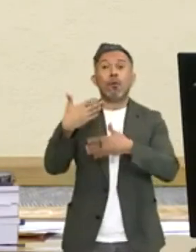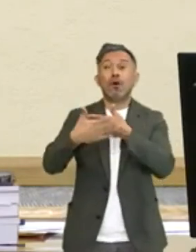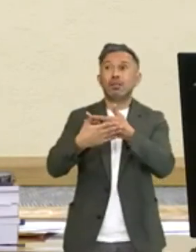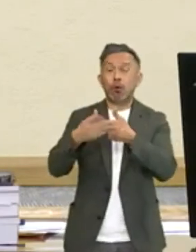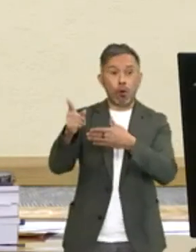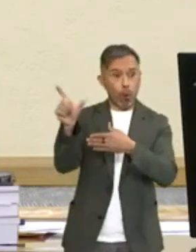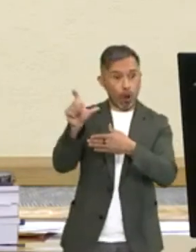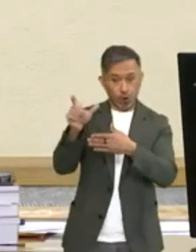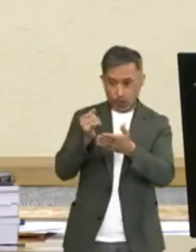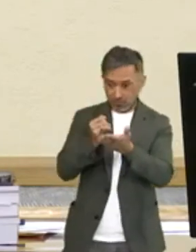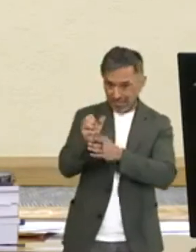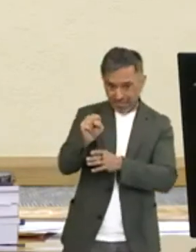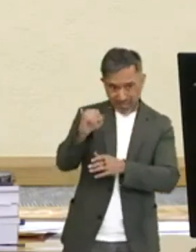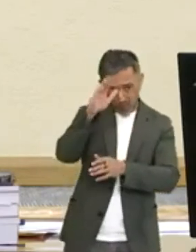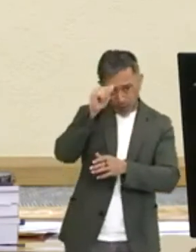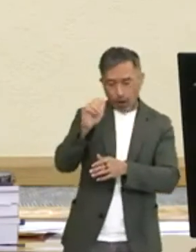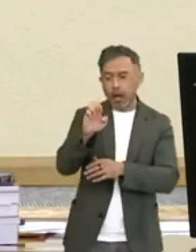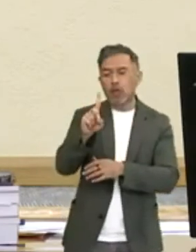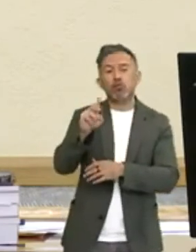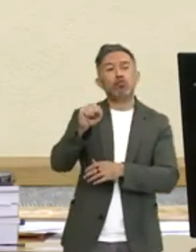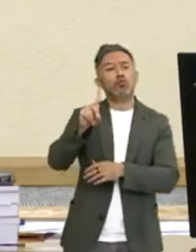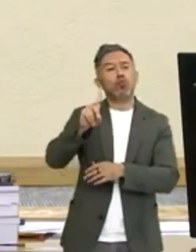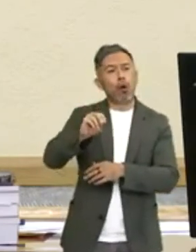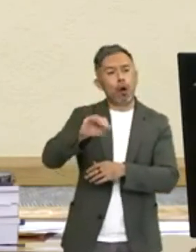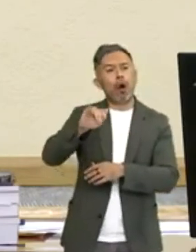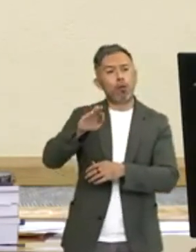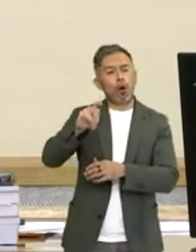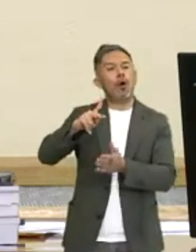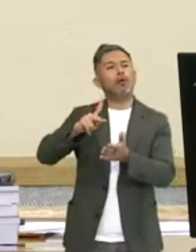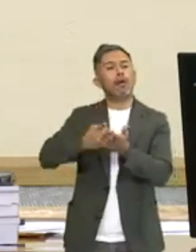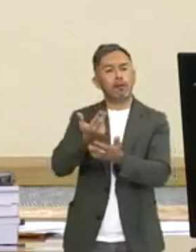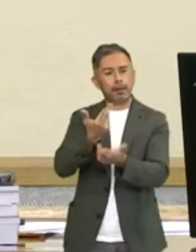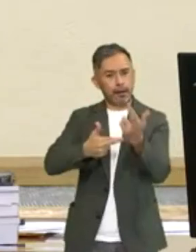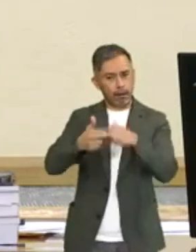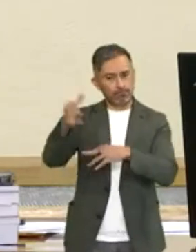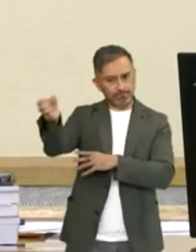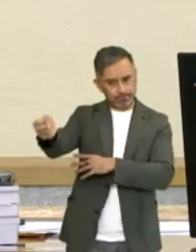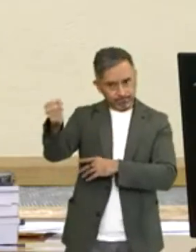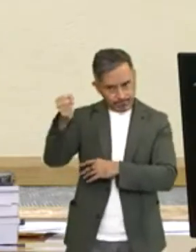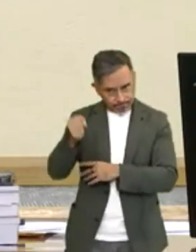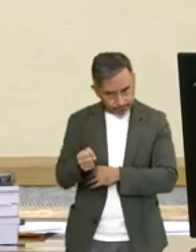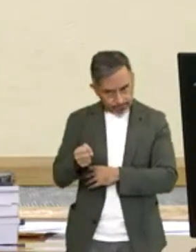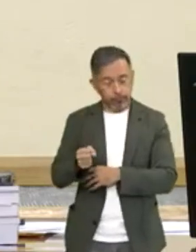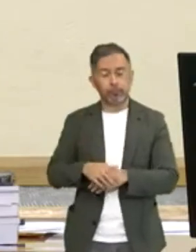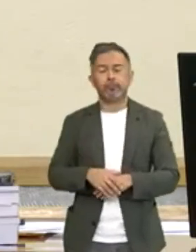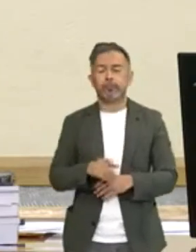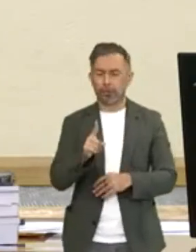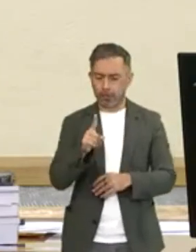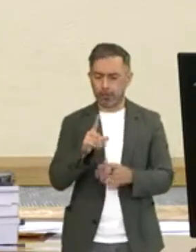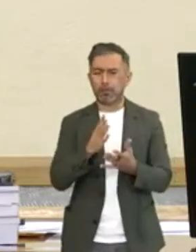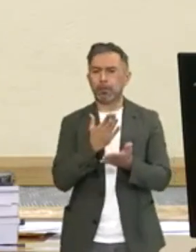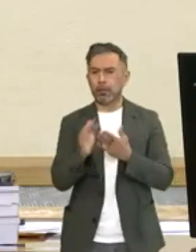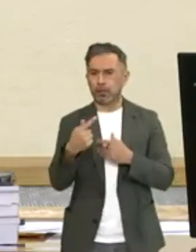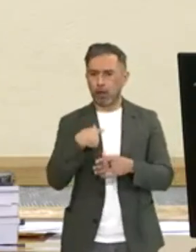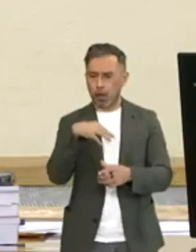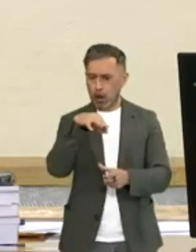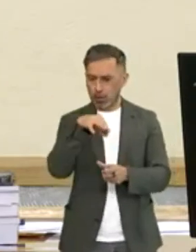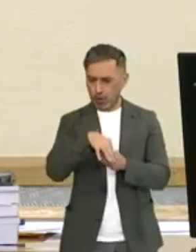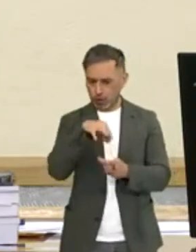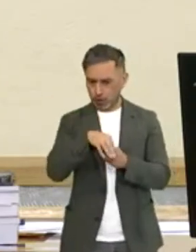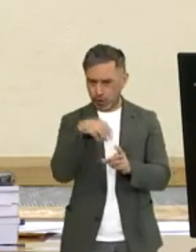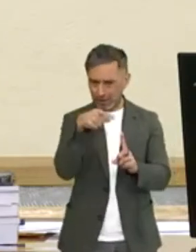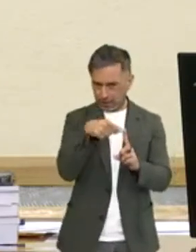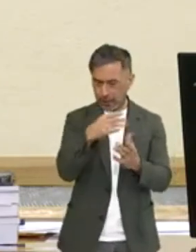de vuelta. Dicho lo anterior, quiero anunciar un voto concurrente en este y en el siguiente